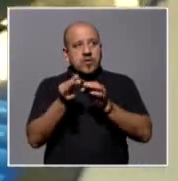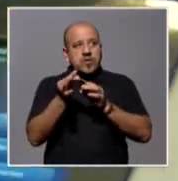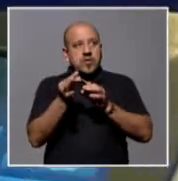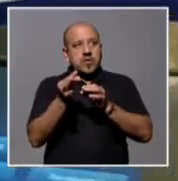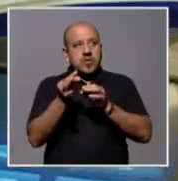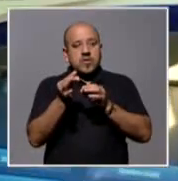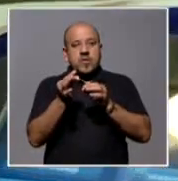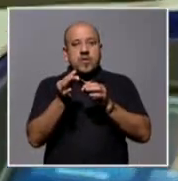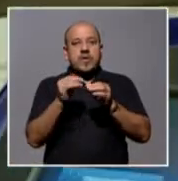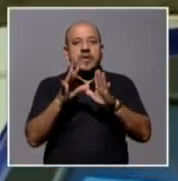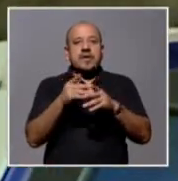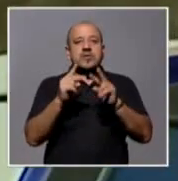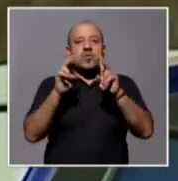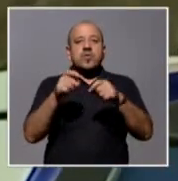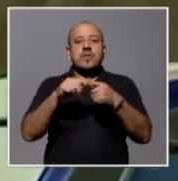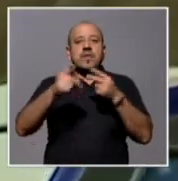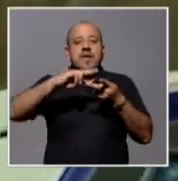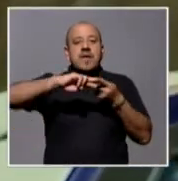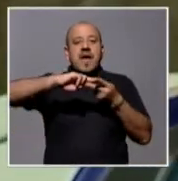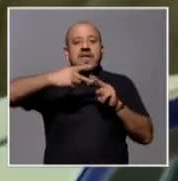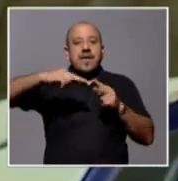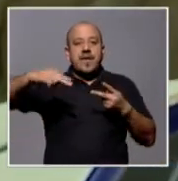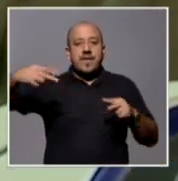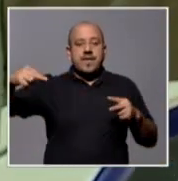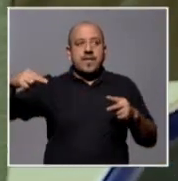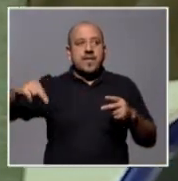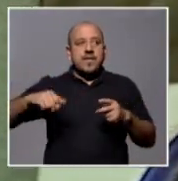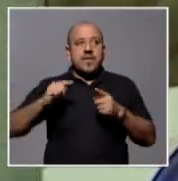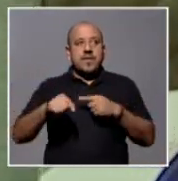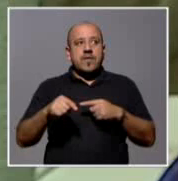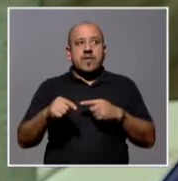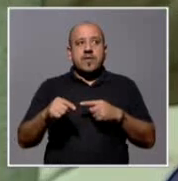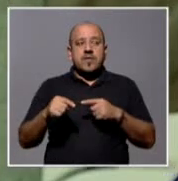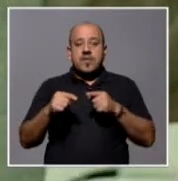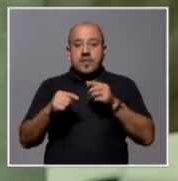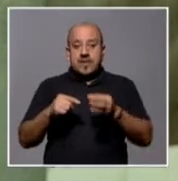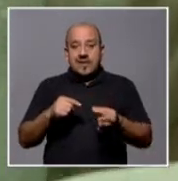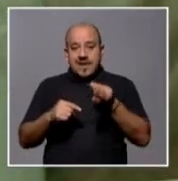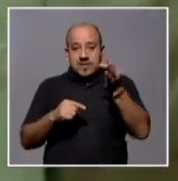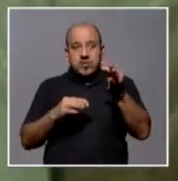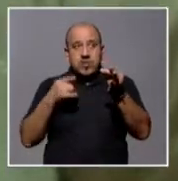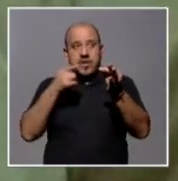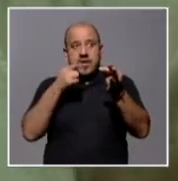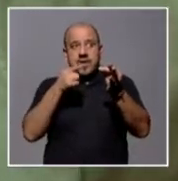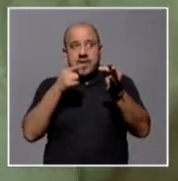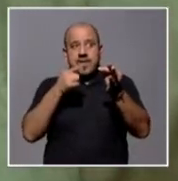acá, que es un chip de secuenciación de ADN, ¿sí? Es un semiconductor. De acá se